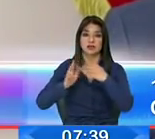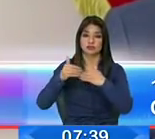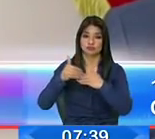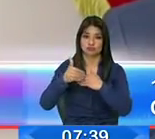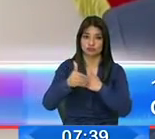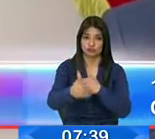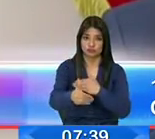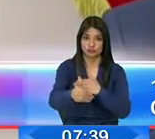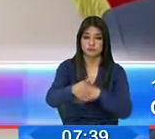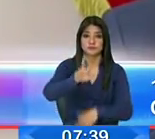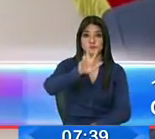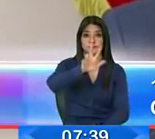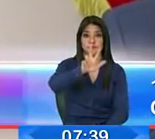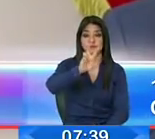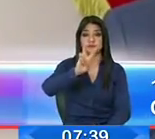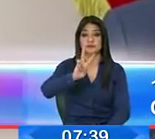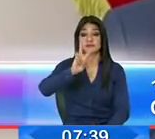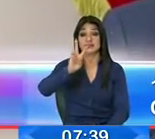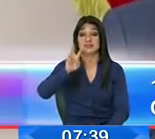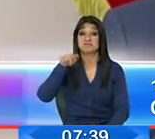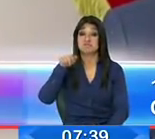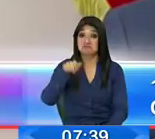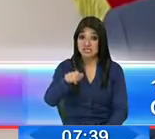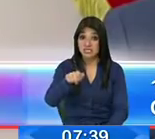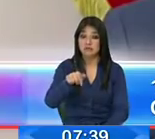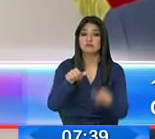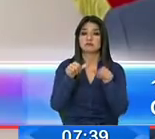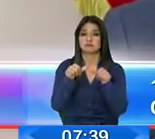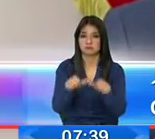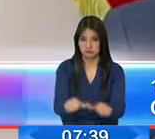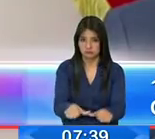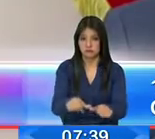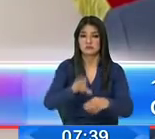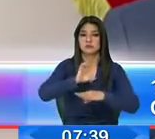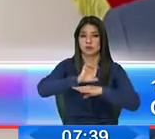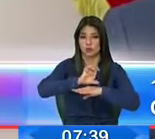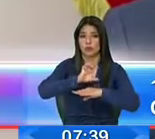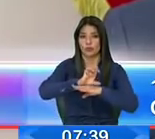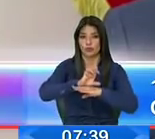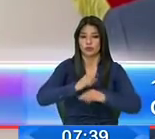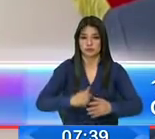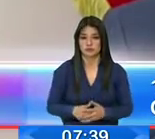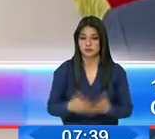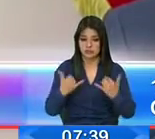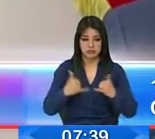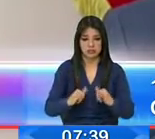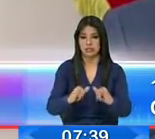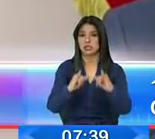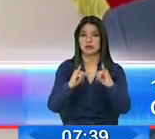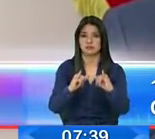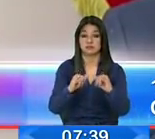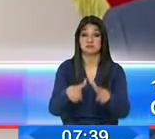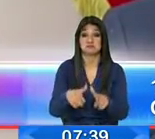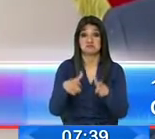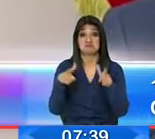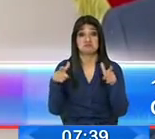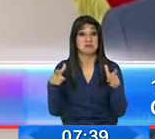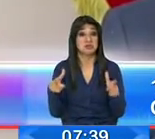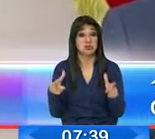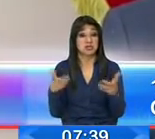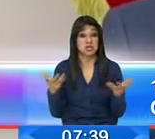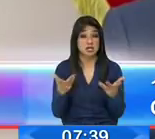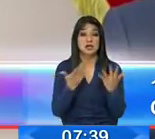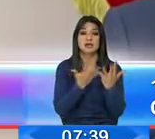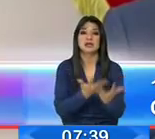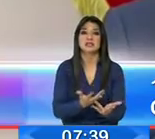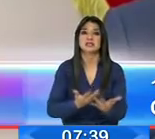cuales cerca de 366,000 todavía permanecen en el país. Gran parte de ellos se encuentran a la espera